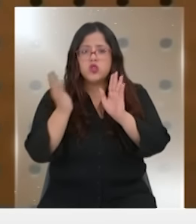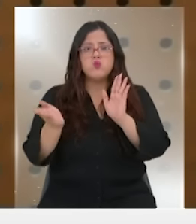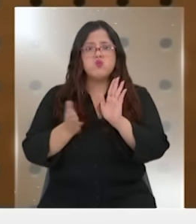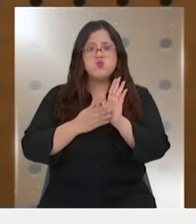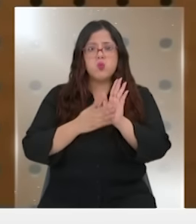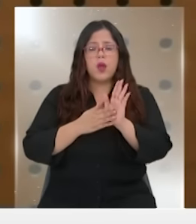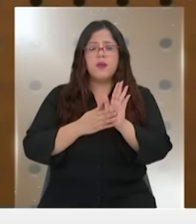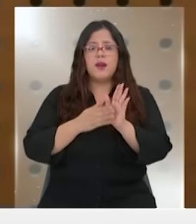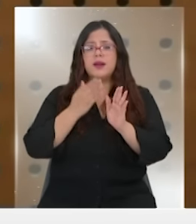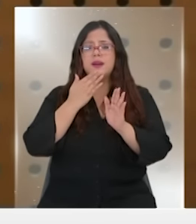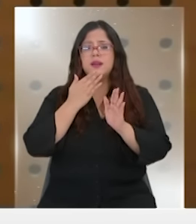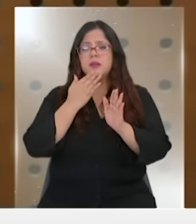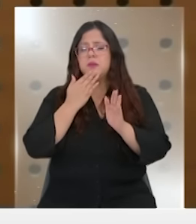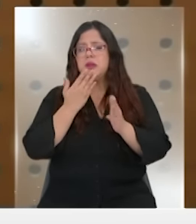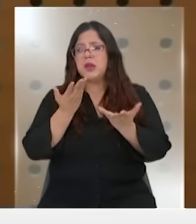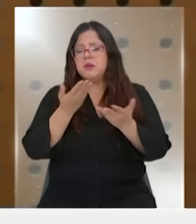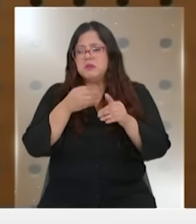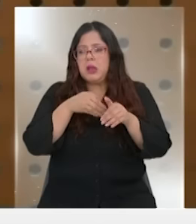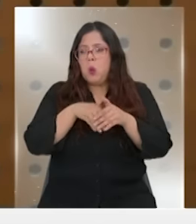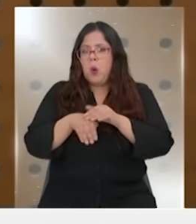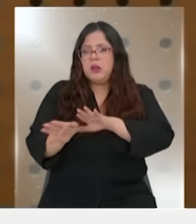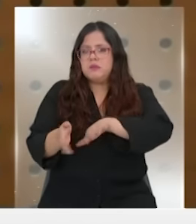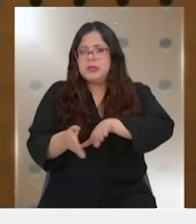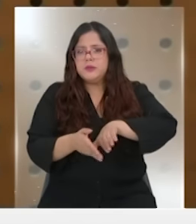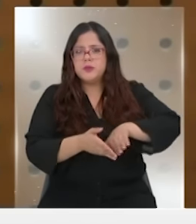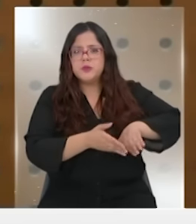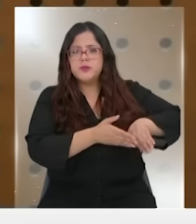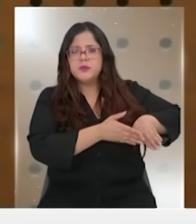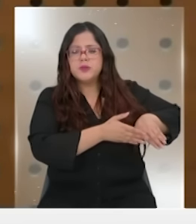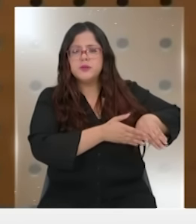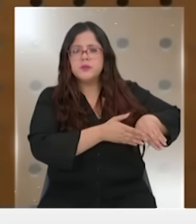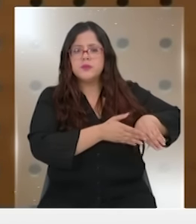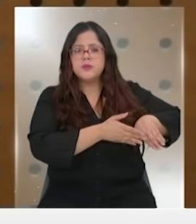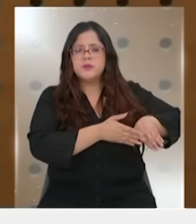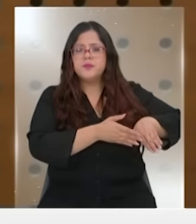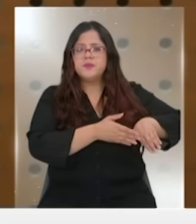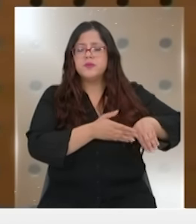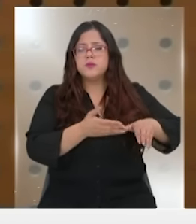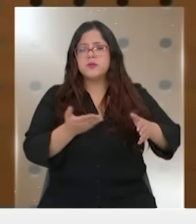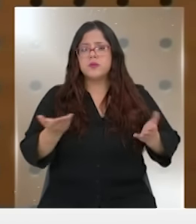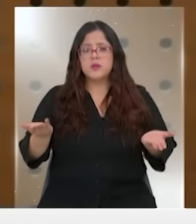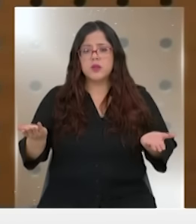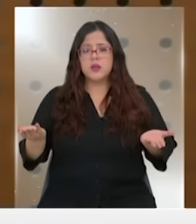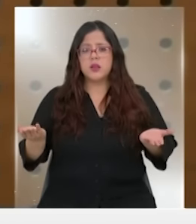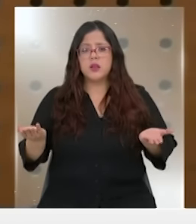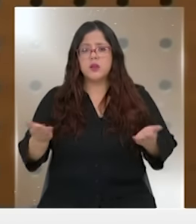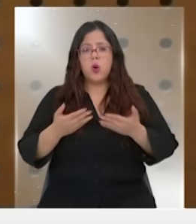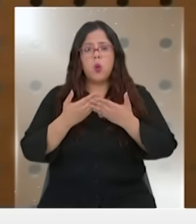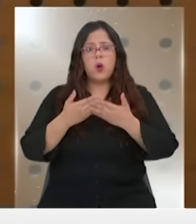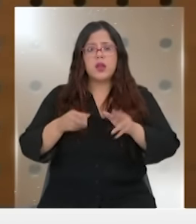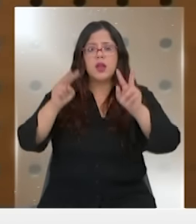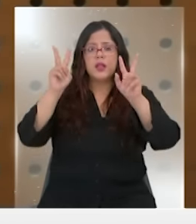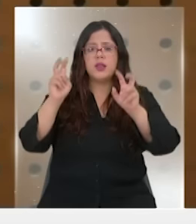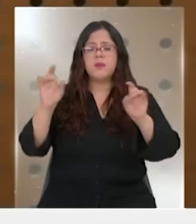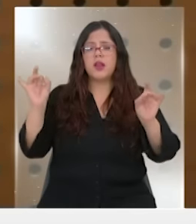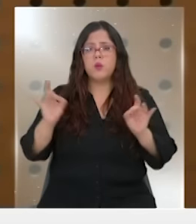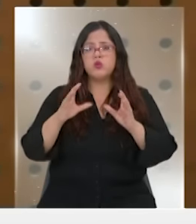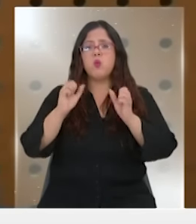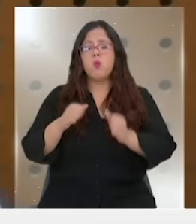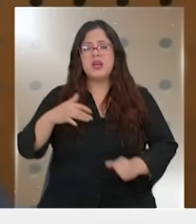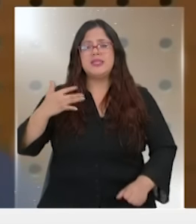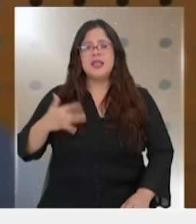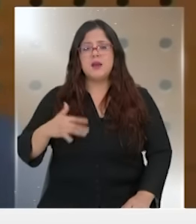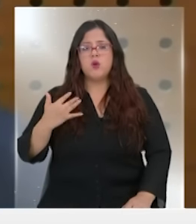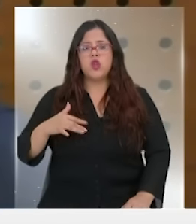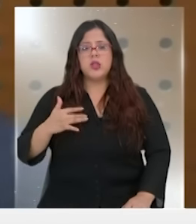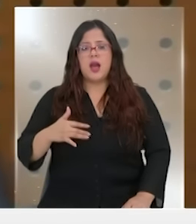algún enmascaramiento de medios de prueba o de evidencia o cualquier otra cuestión que pueda ser relevante